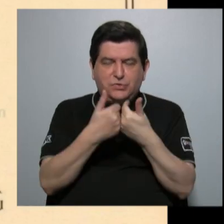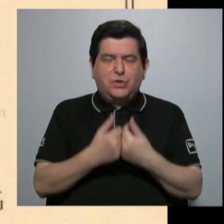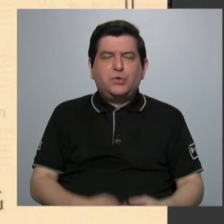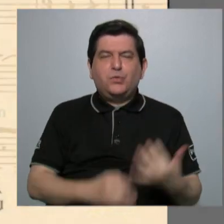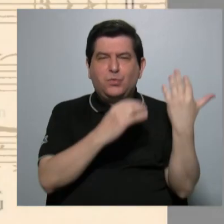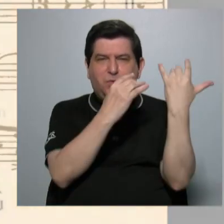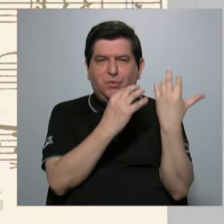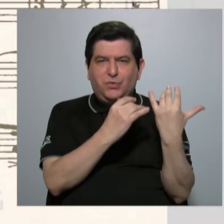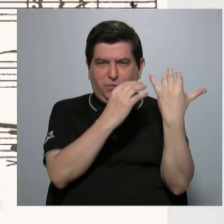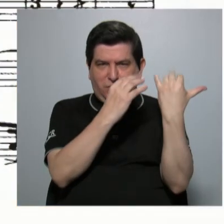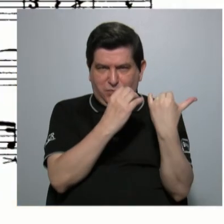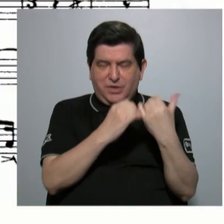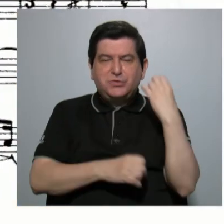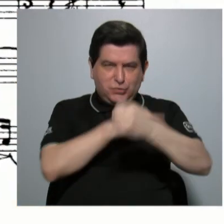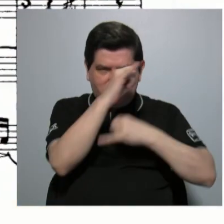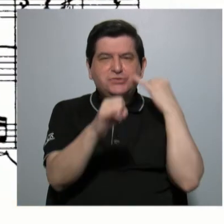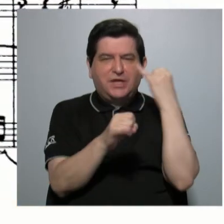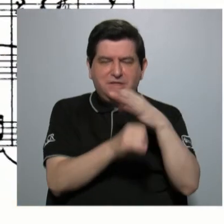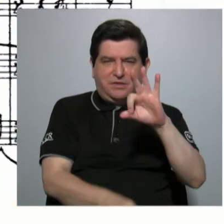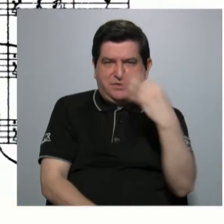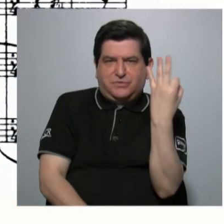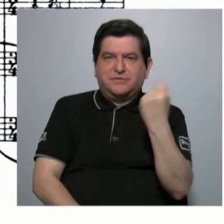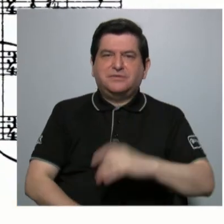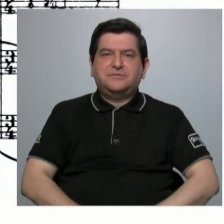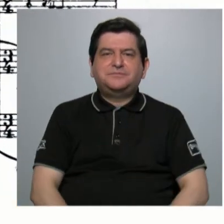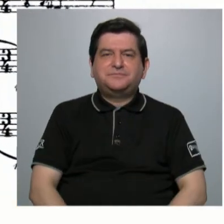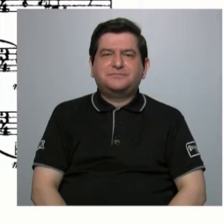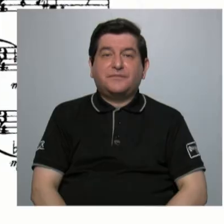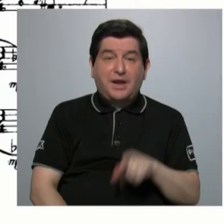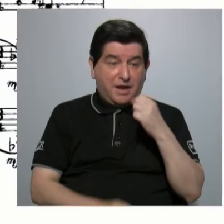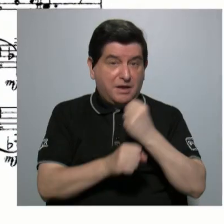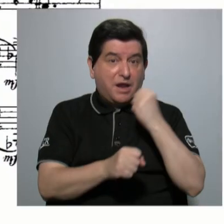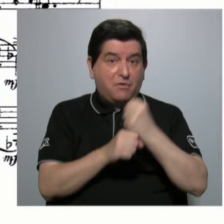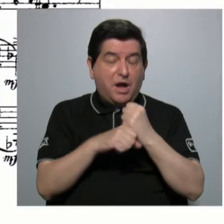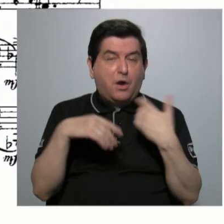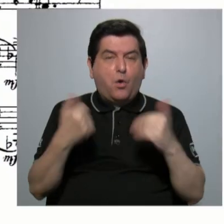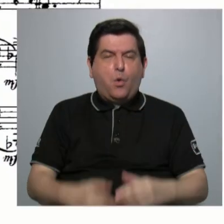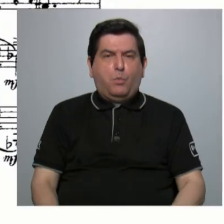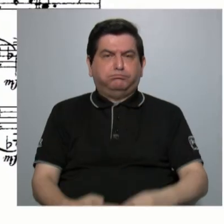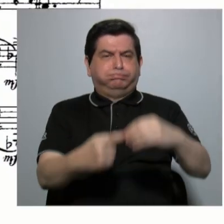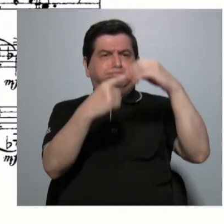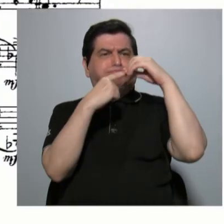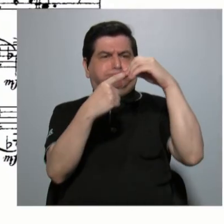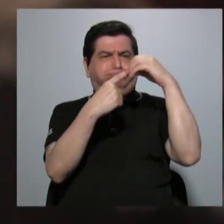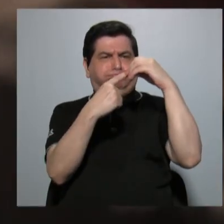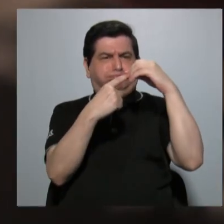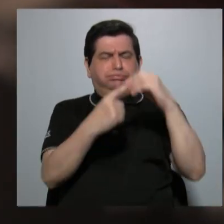vientos internacionalmente hablando. Pero es una obra cumbre de la